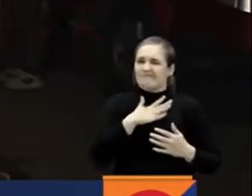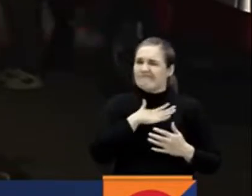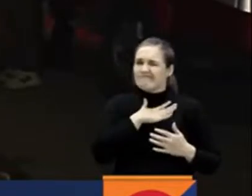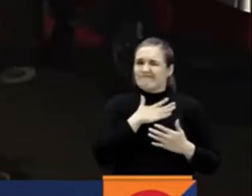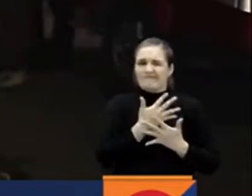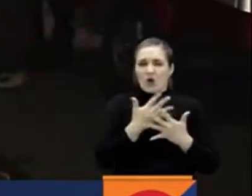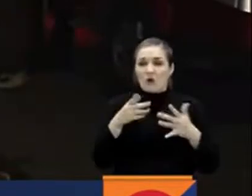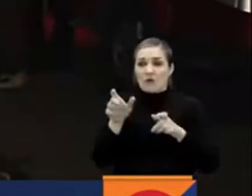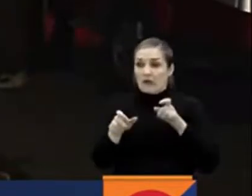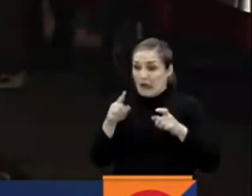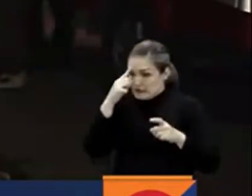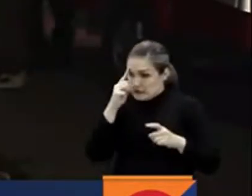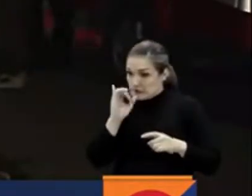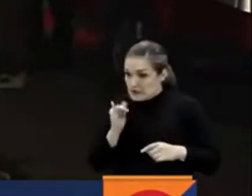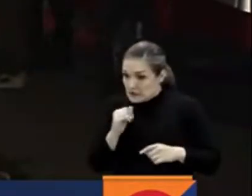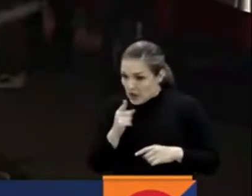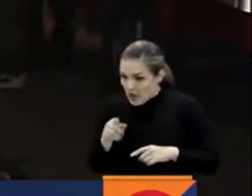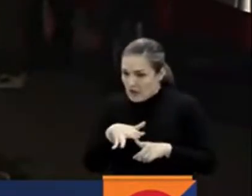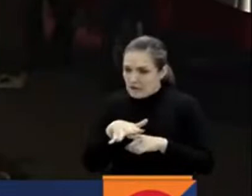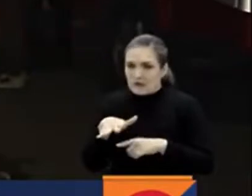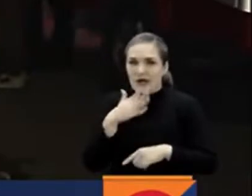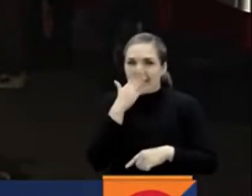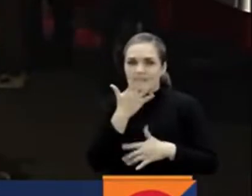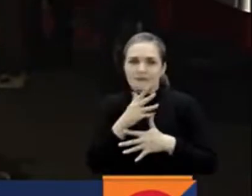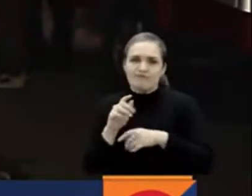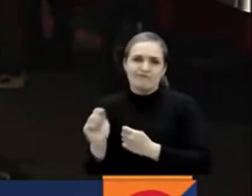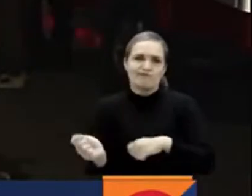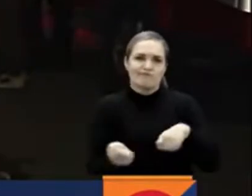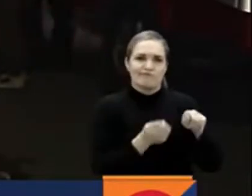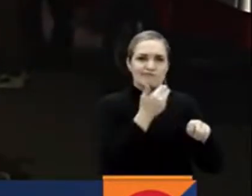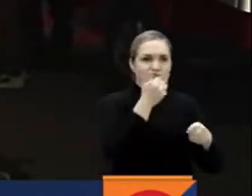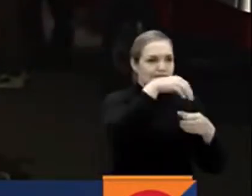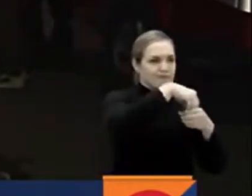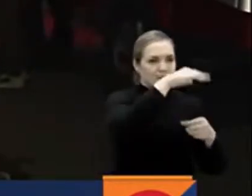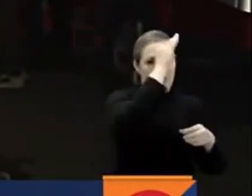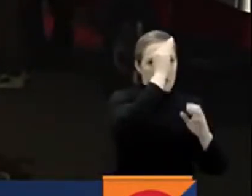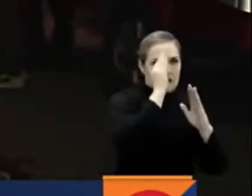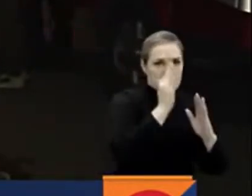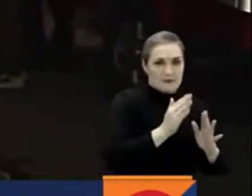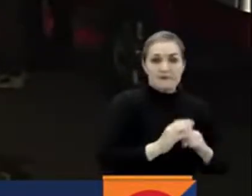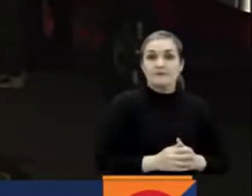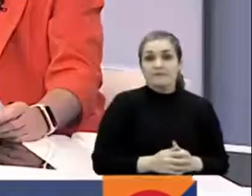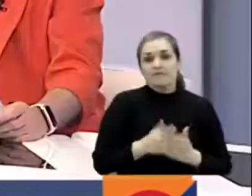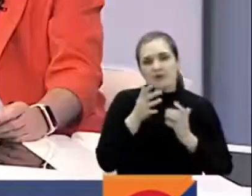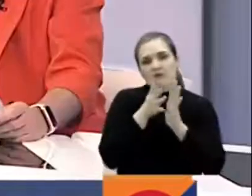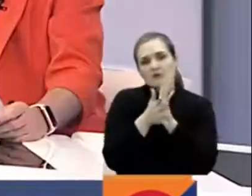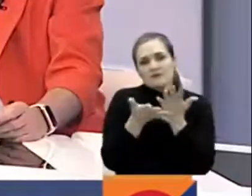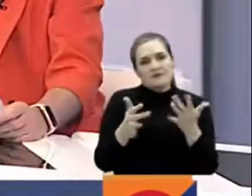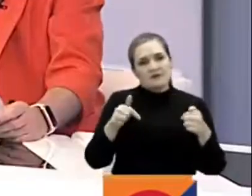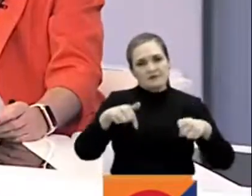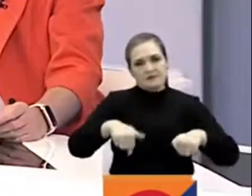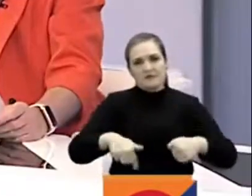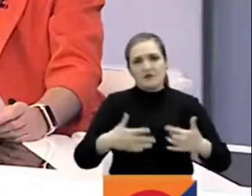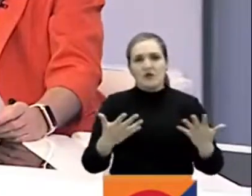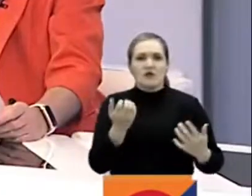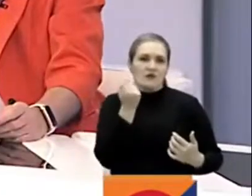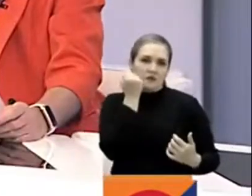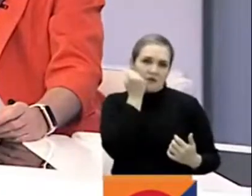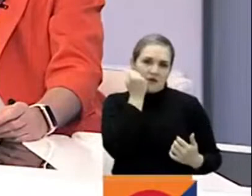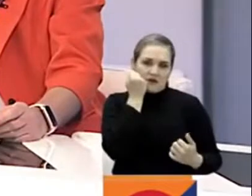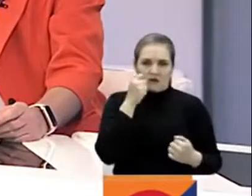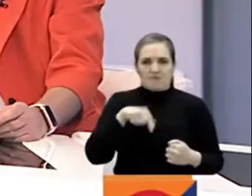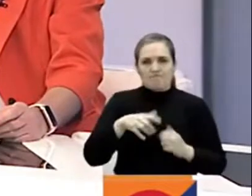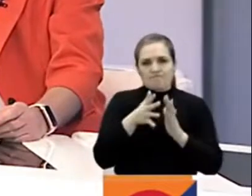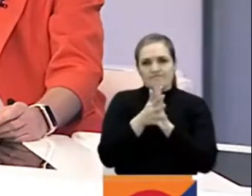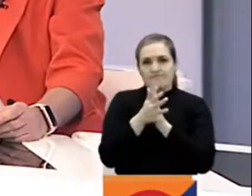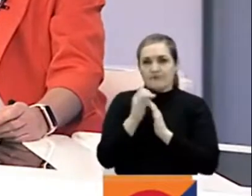ser trasladados a centros asistenciales para que reciban la respectiva atención médica. Pues esta es toda la información que tenemos de momento en Barrancabermeja